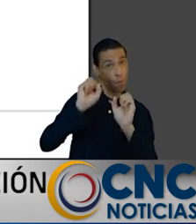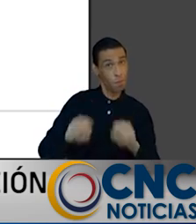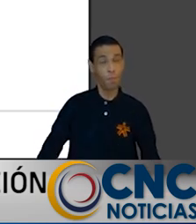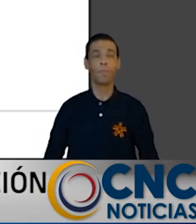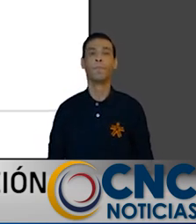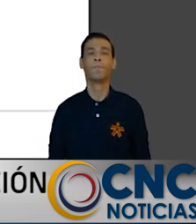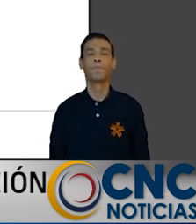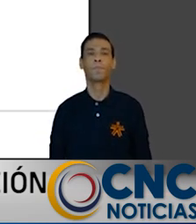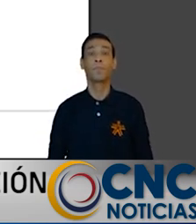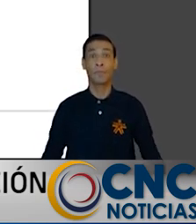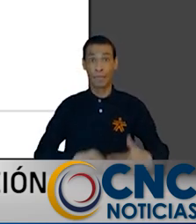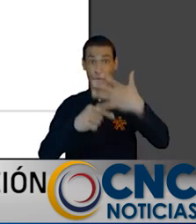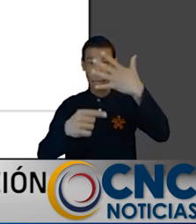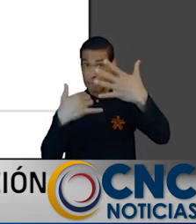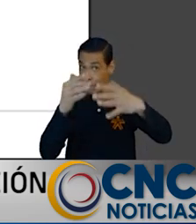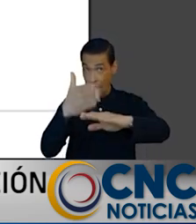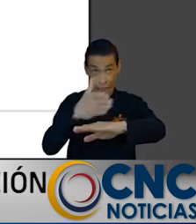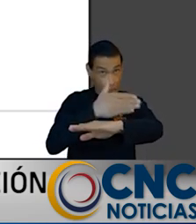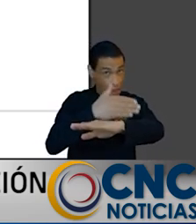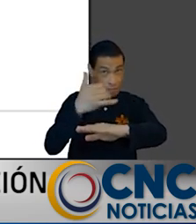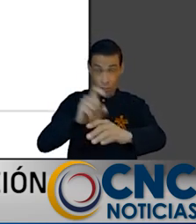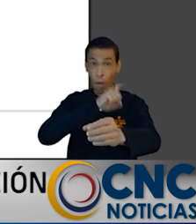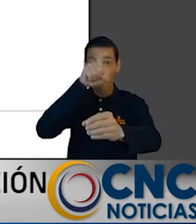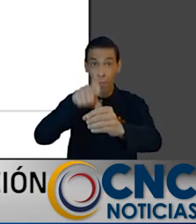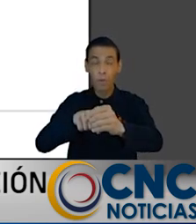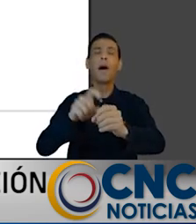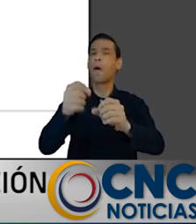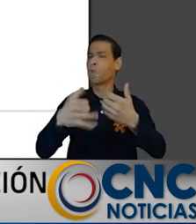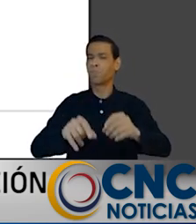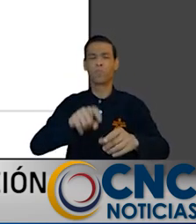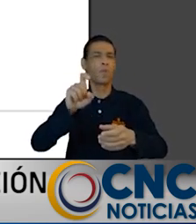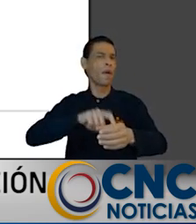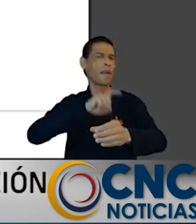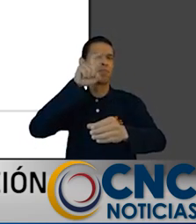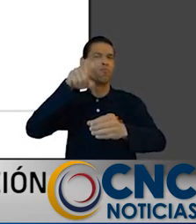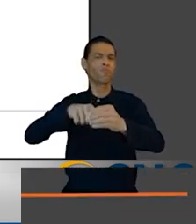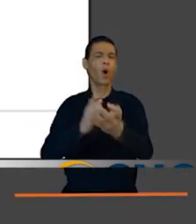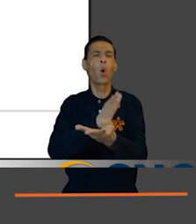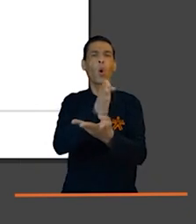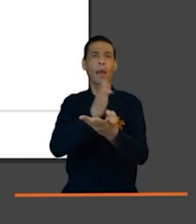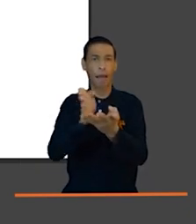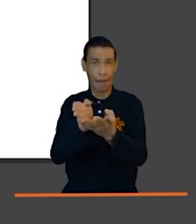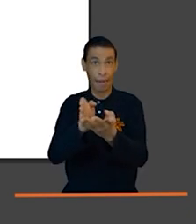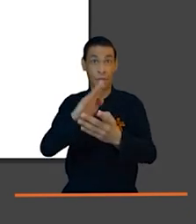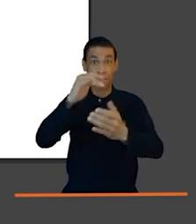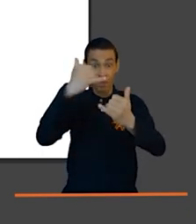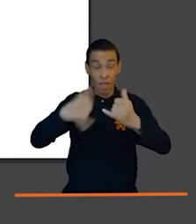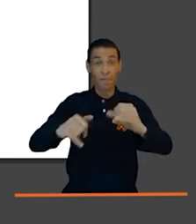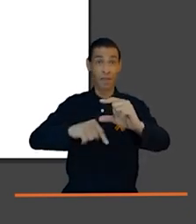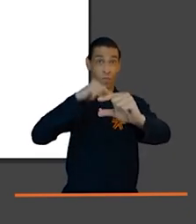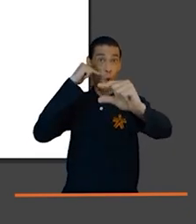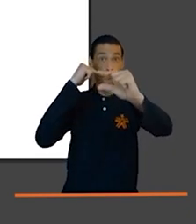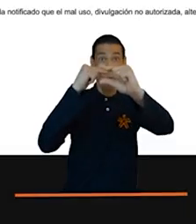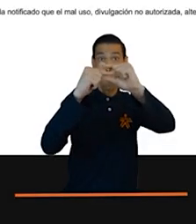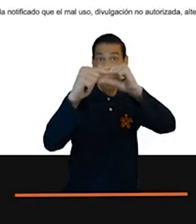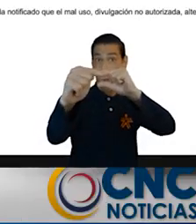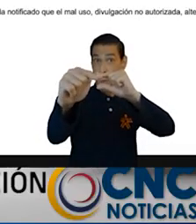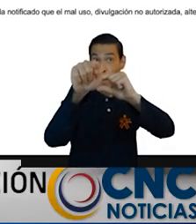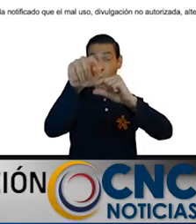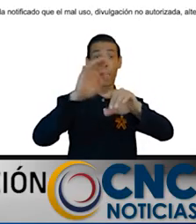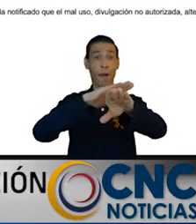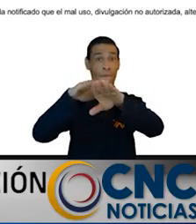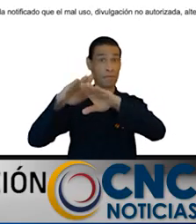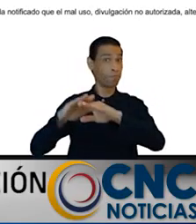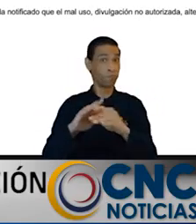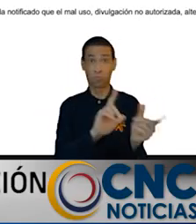Plus. 6. Si ya estás registrado, digita la información solicitada y confirma la inscripción. Al finalizar, recibirás un correo de validación